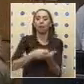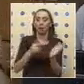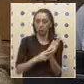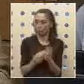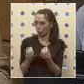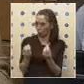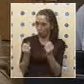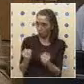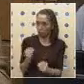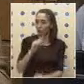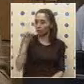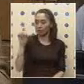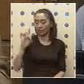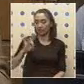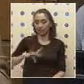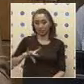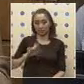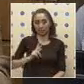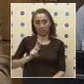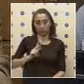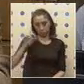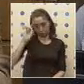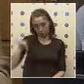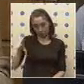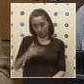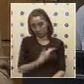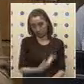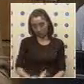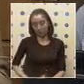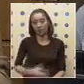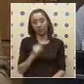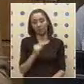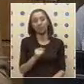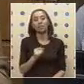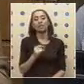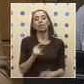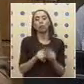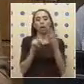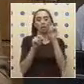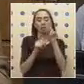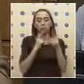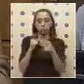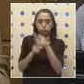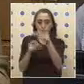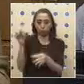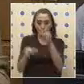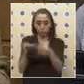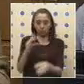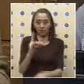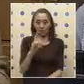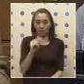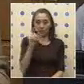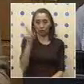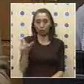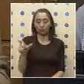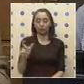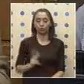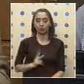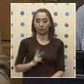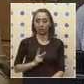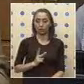¿Sabe, señor presidente? Si nosotros persiguiéramos a los delitos cometidos por señores que visten